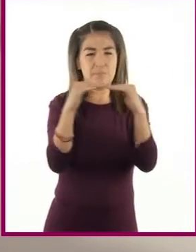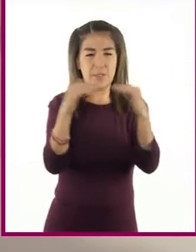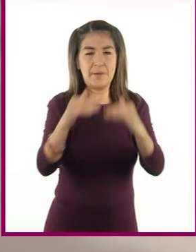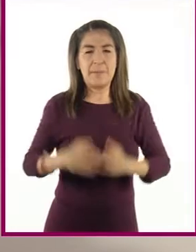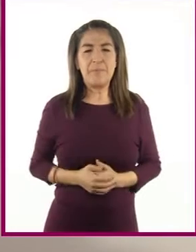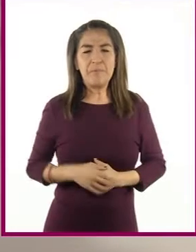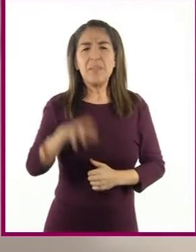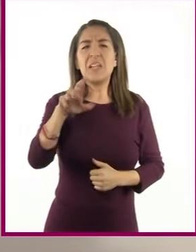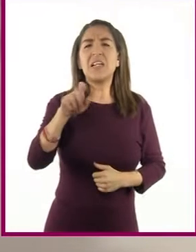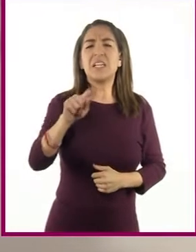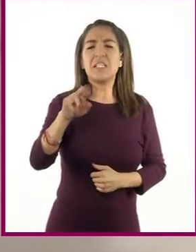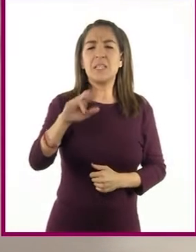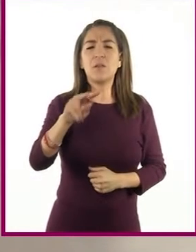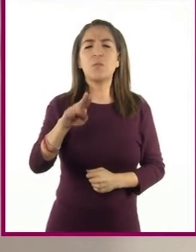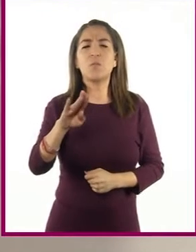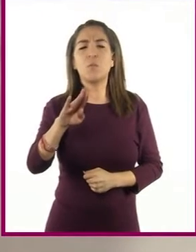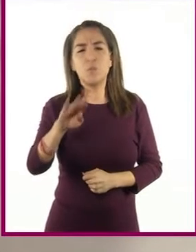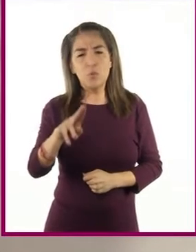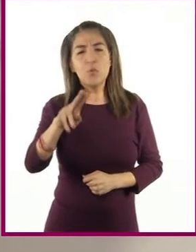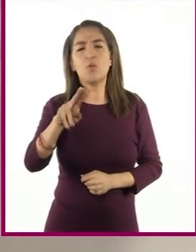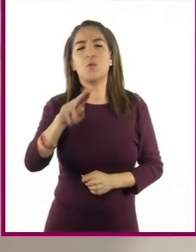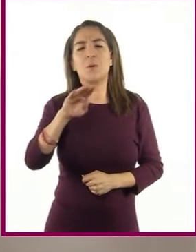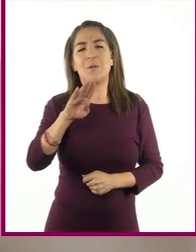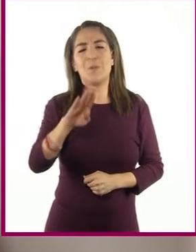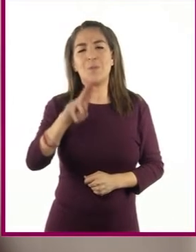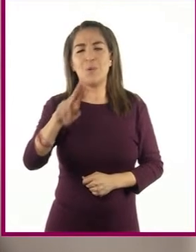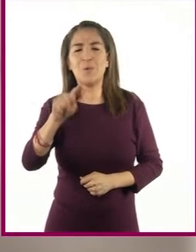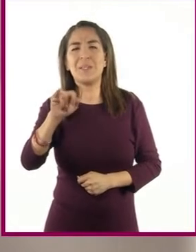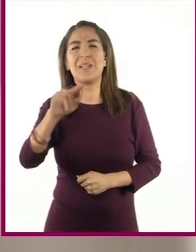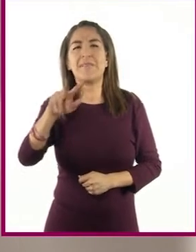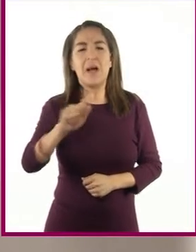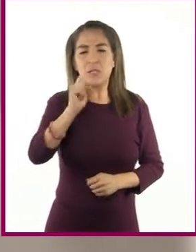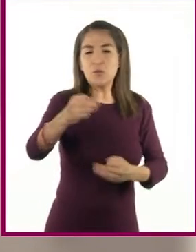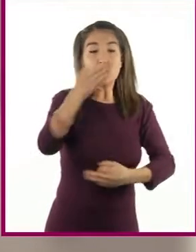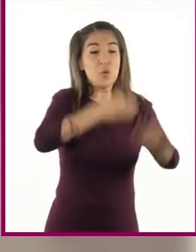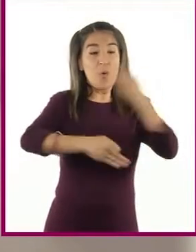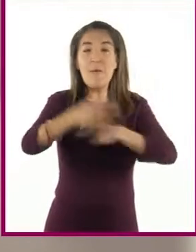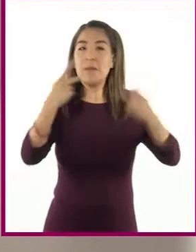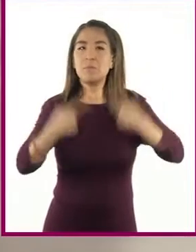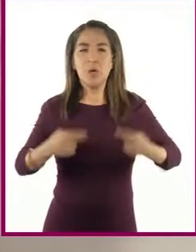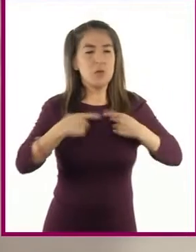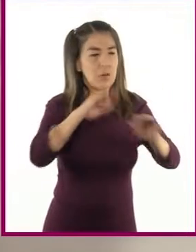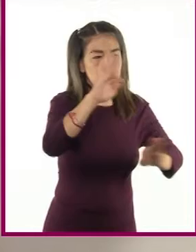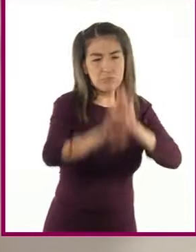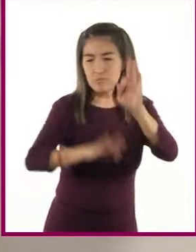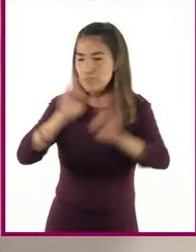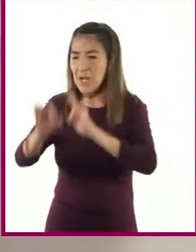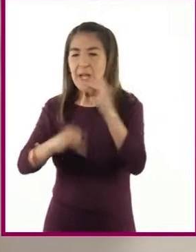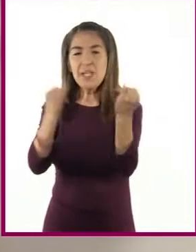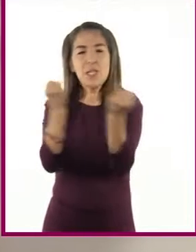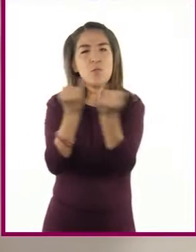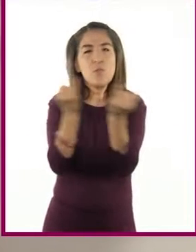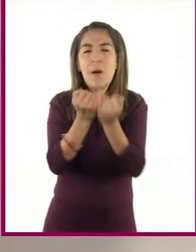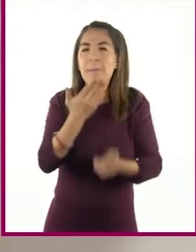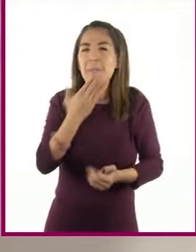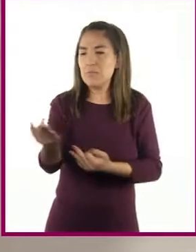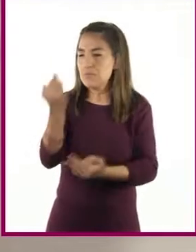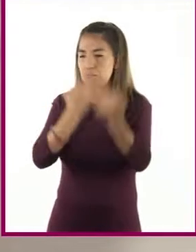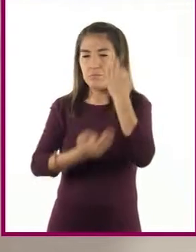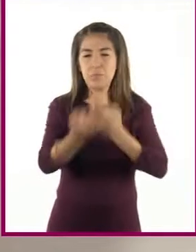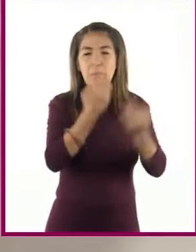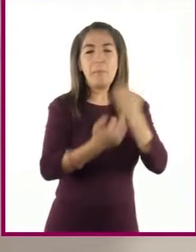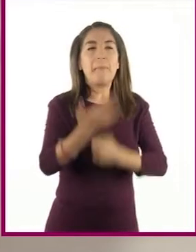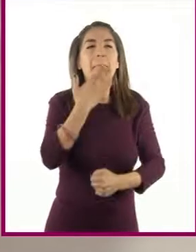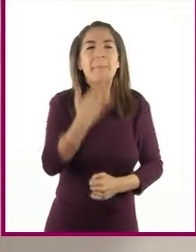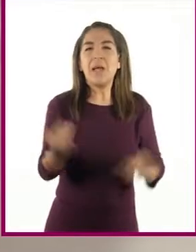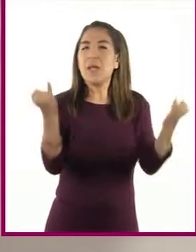que los individuos sean tratados de la misma forma en que ellos o ellas tratan a los demás, de modo que